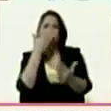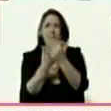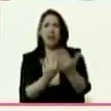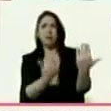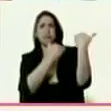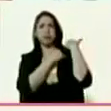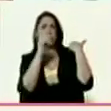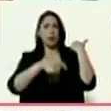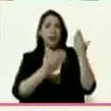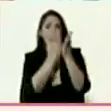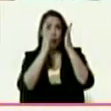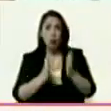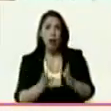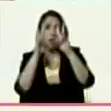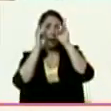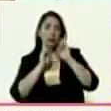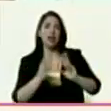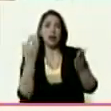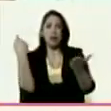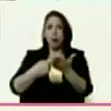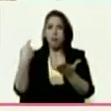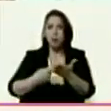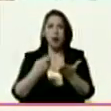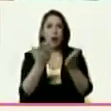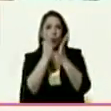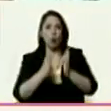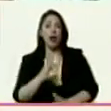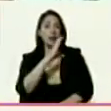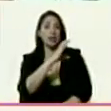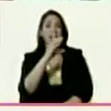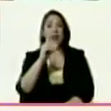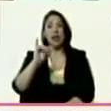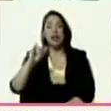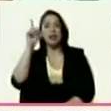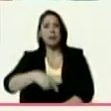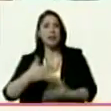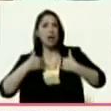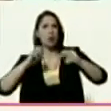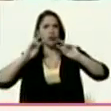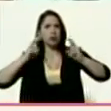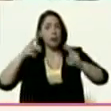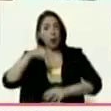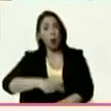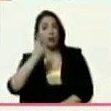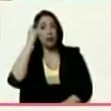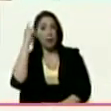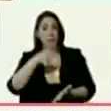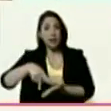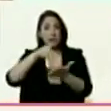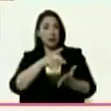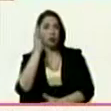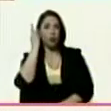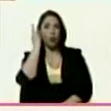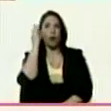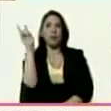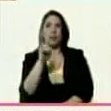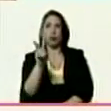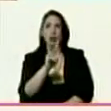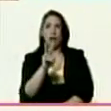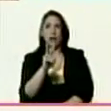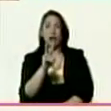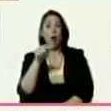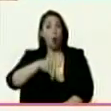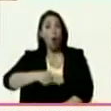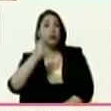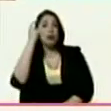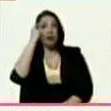los colegios, el mantenimiento de los colegios. Está en los CDI, está en el tema de salud. Hoy día la participación de la mujer venezolana, es más, hoy